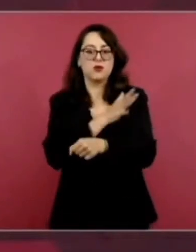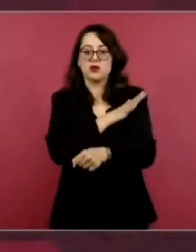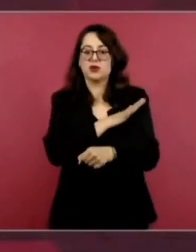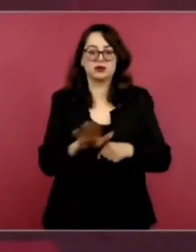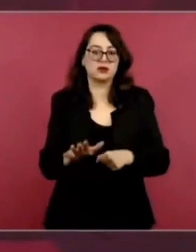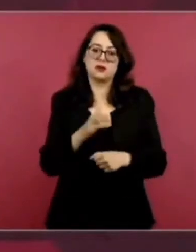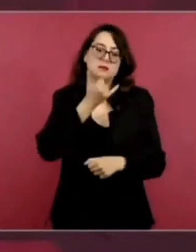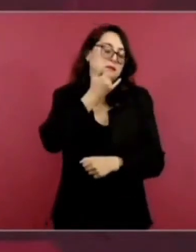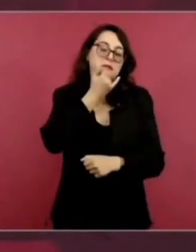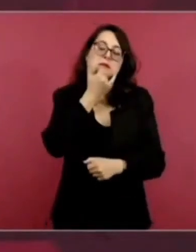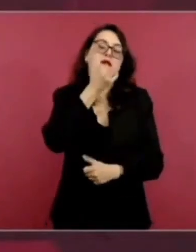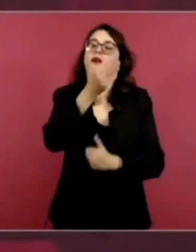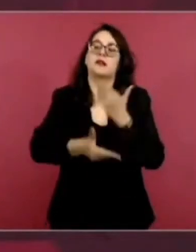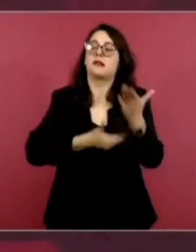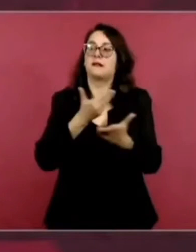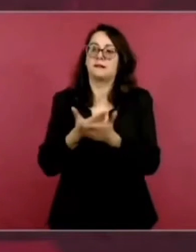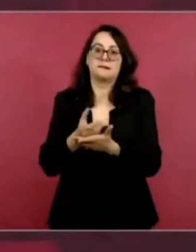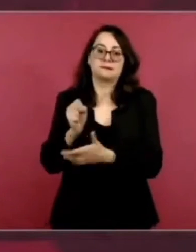ofrezco disculpa, ¿no?